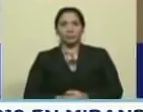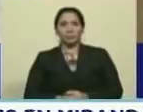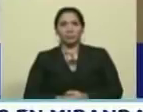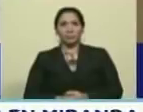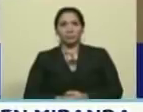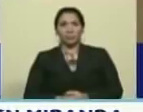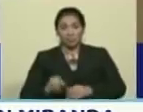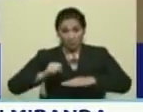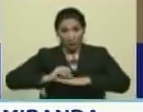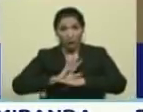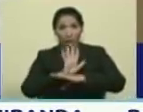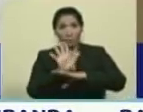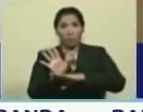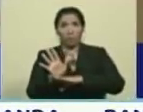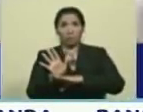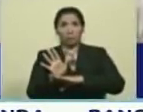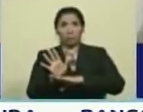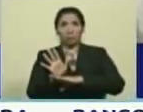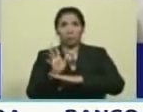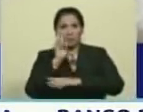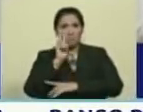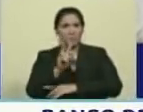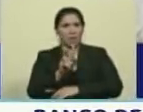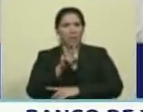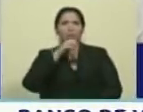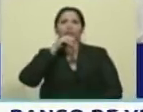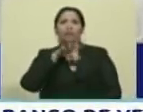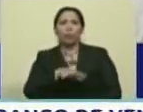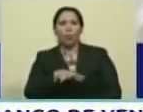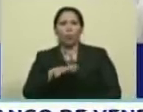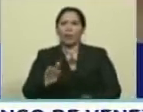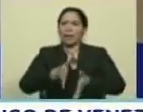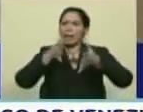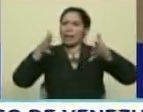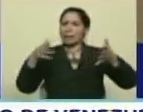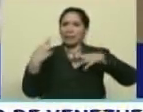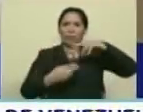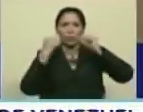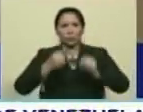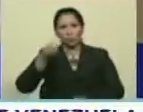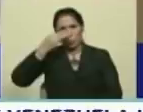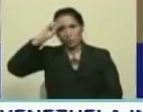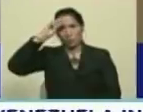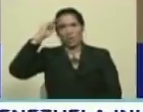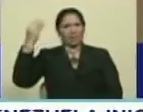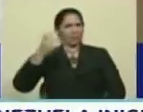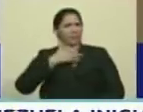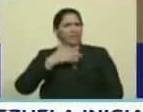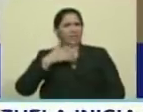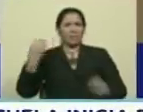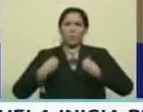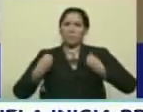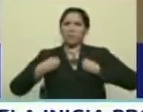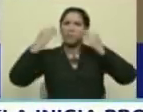En el ALBA, cuando vemos la historia grandiosa de la Revolución Cubana, sentimos a Fidel vivo, aquí presente.